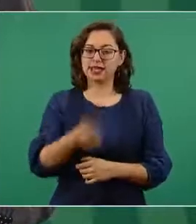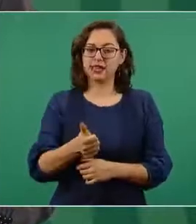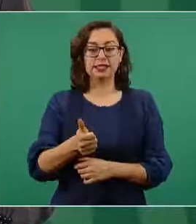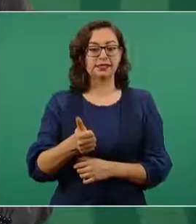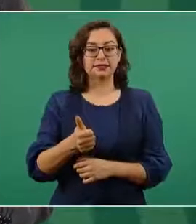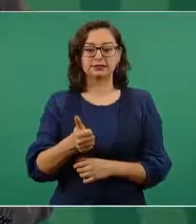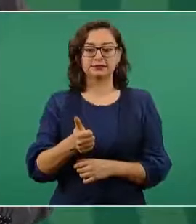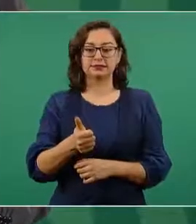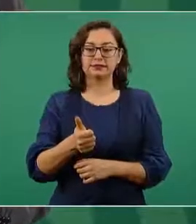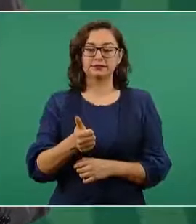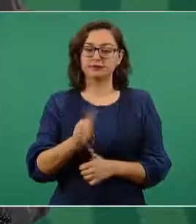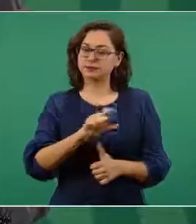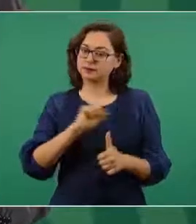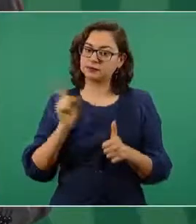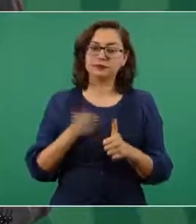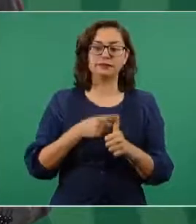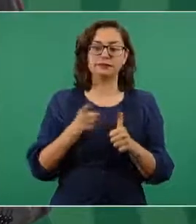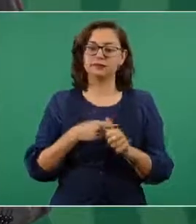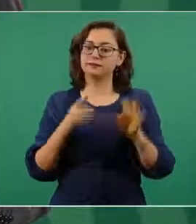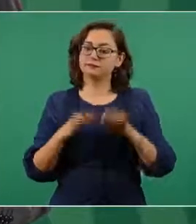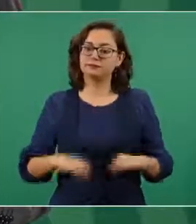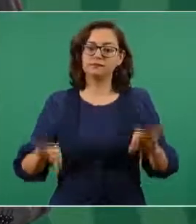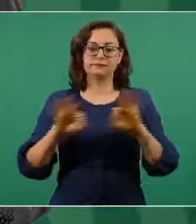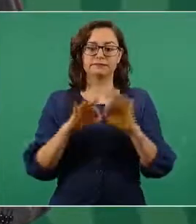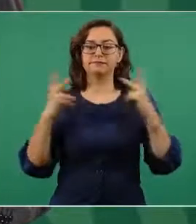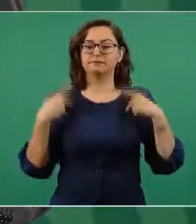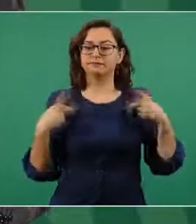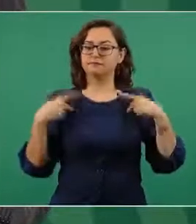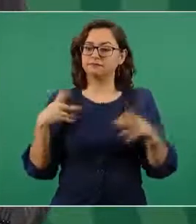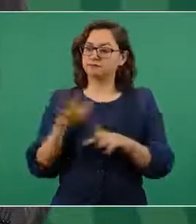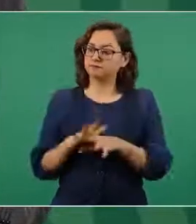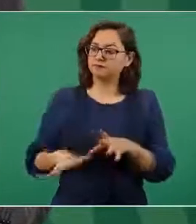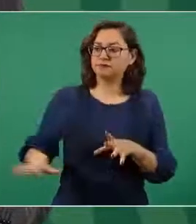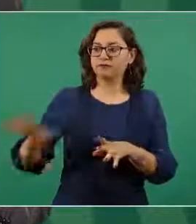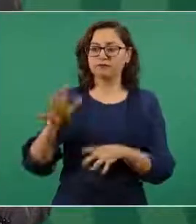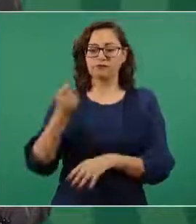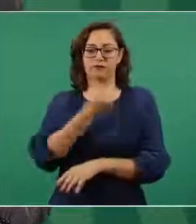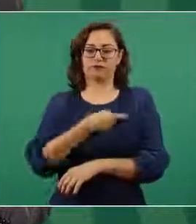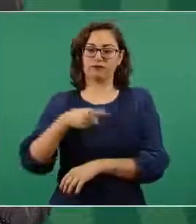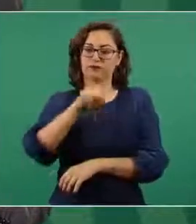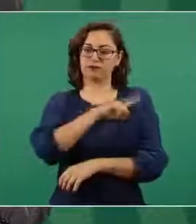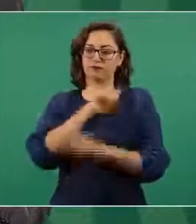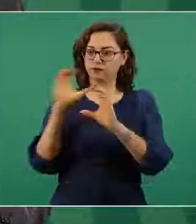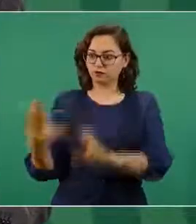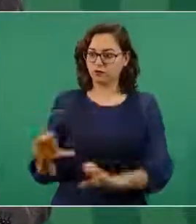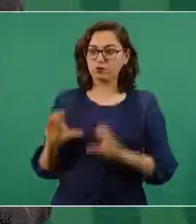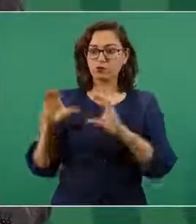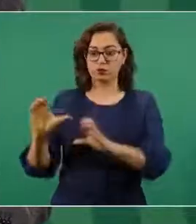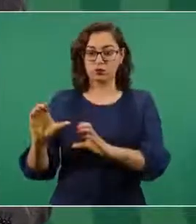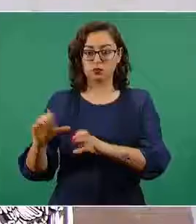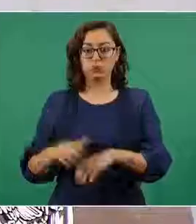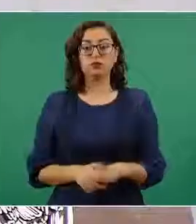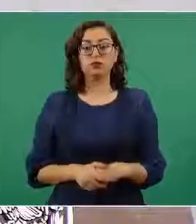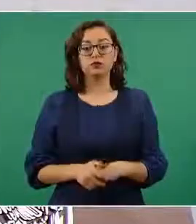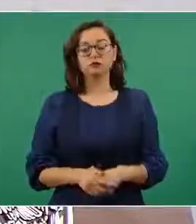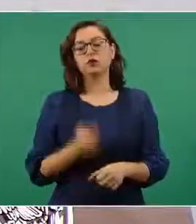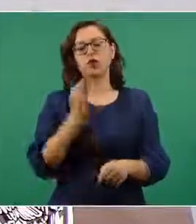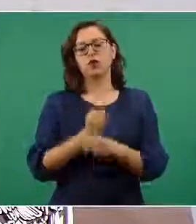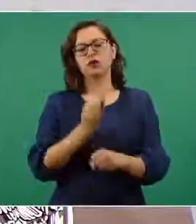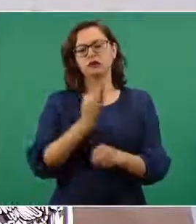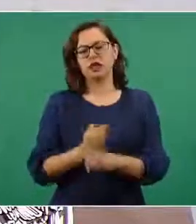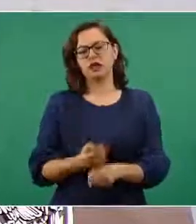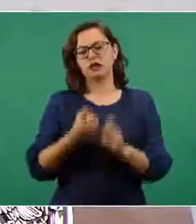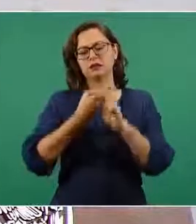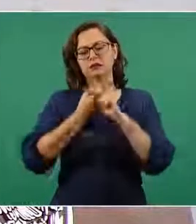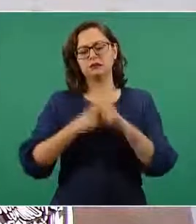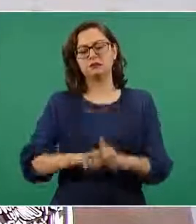prepotencia y que se cuide la salud del pueblo. O sea, es una etapa inicial, la del amparo.